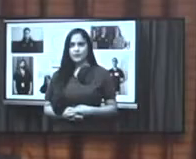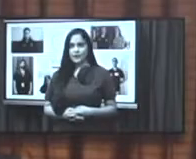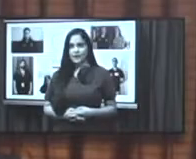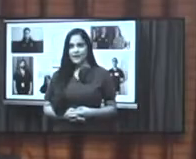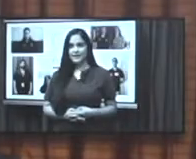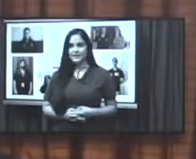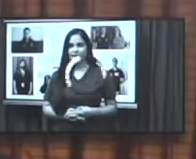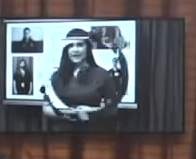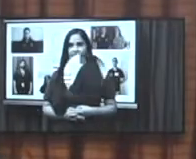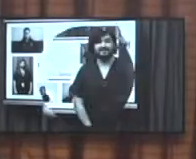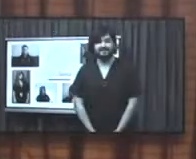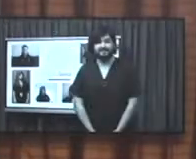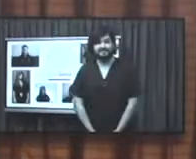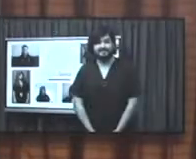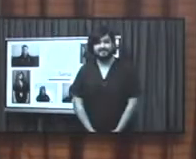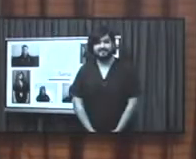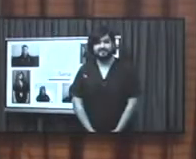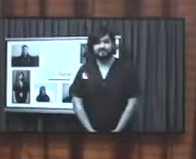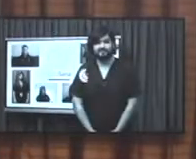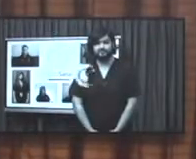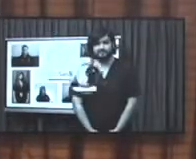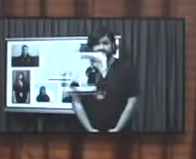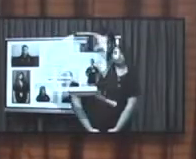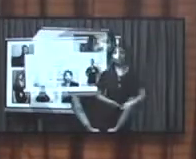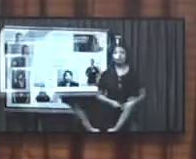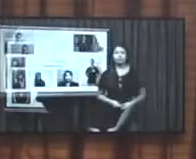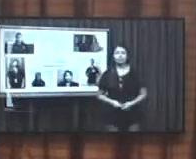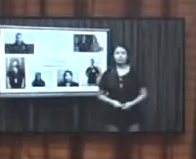alianza de años con educación municipal